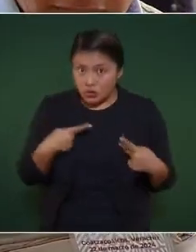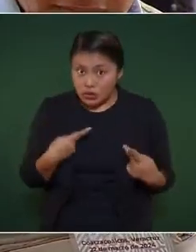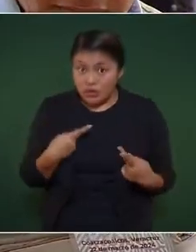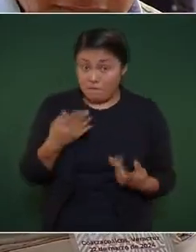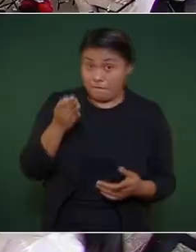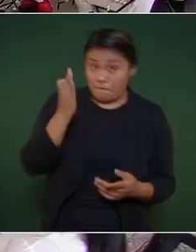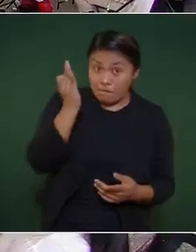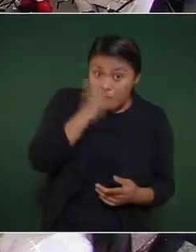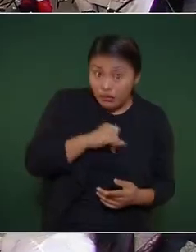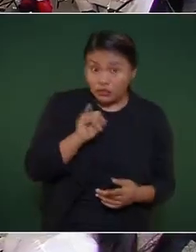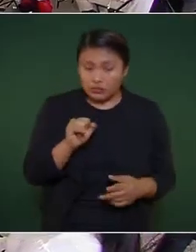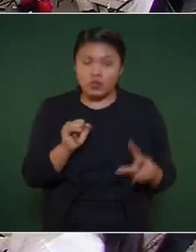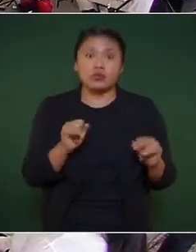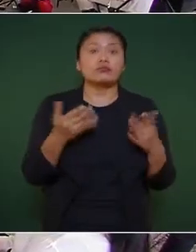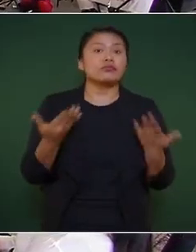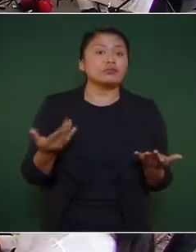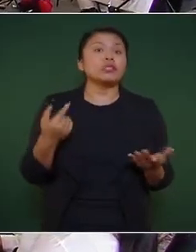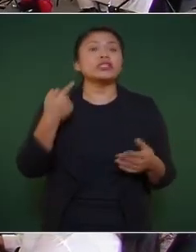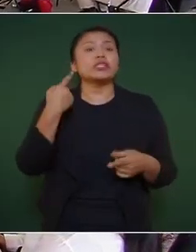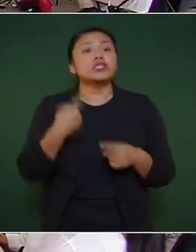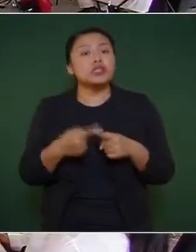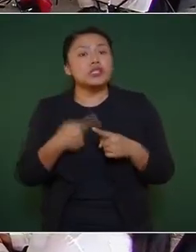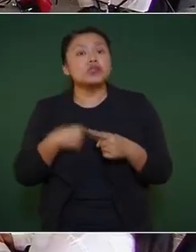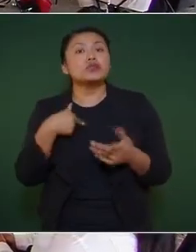deben acudir? La siguiente: